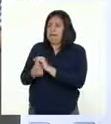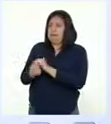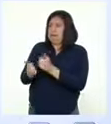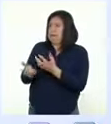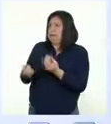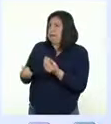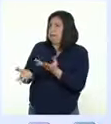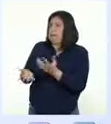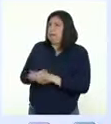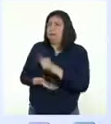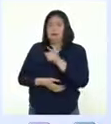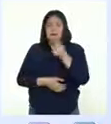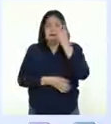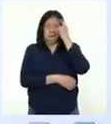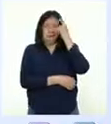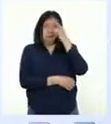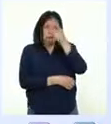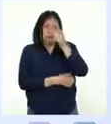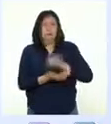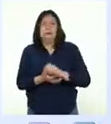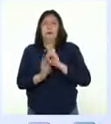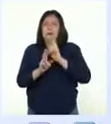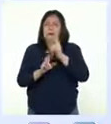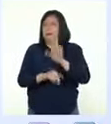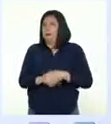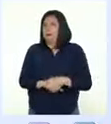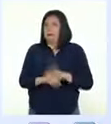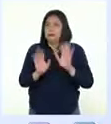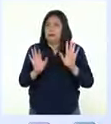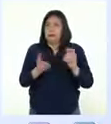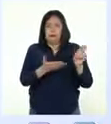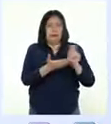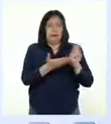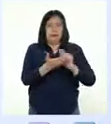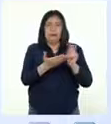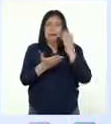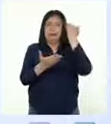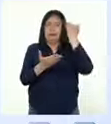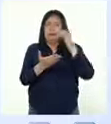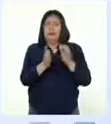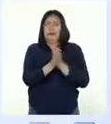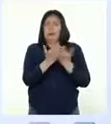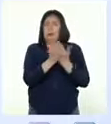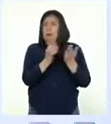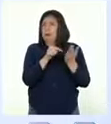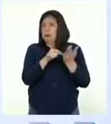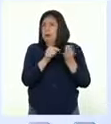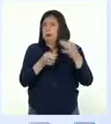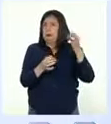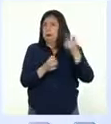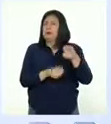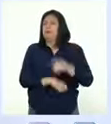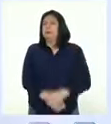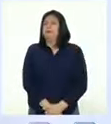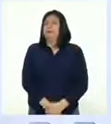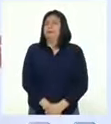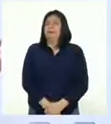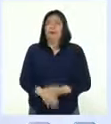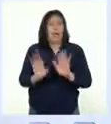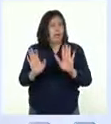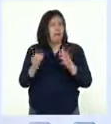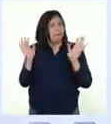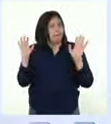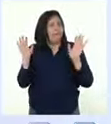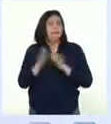desastres? Vayan pensando en sus respuestas y escriban sus ideas en sus cuadernos u hojas.